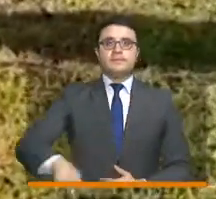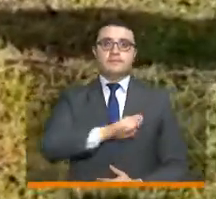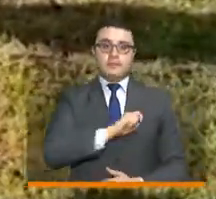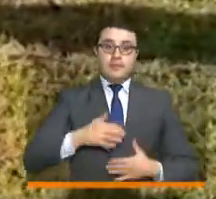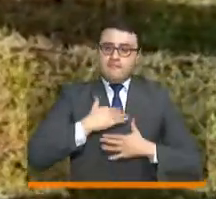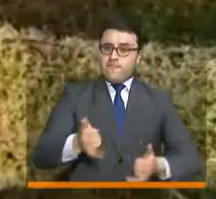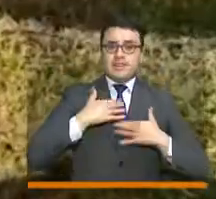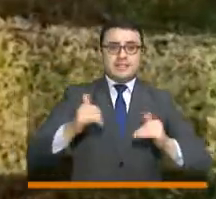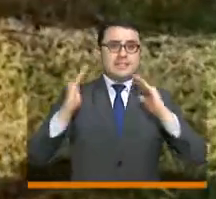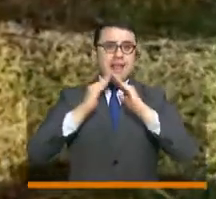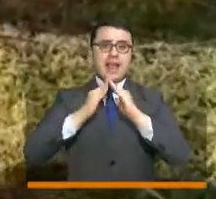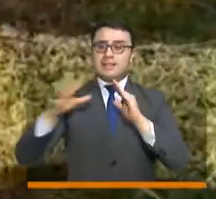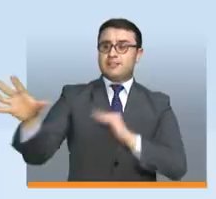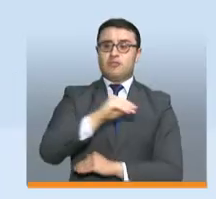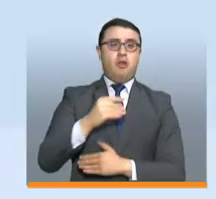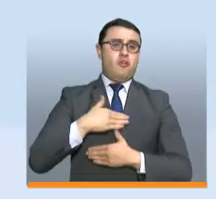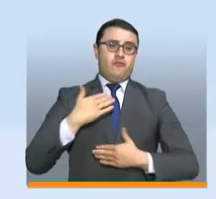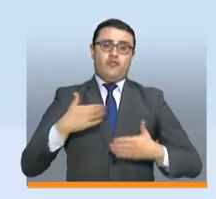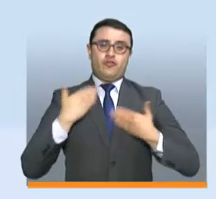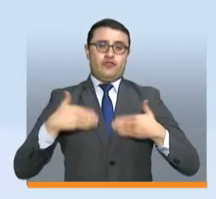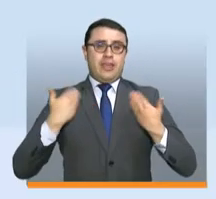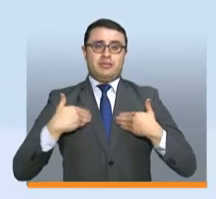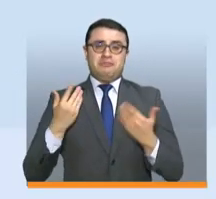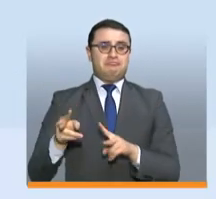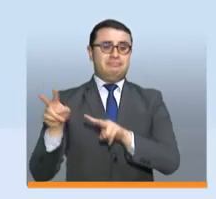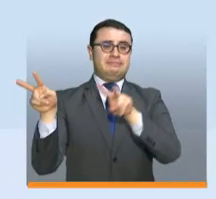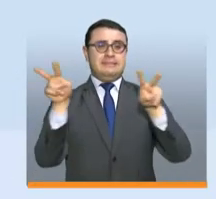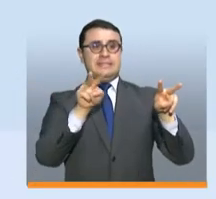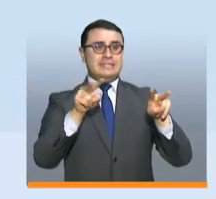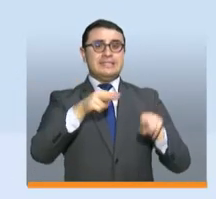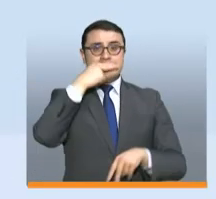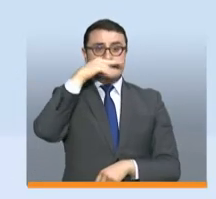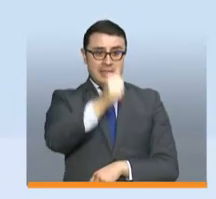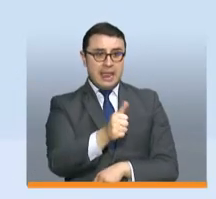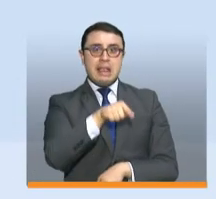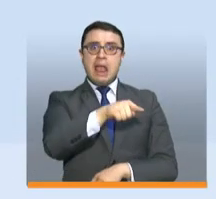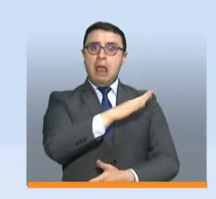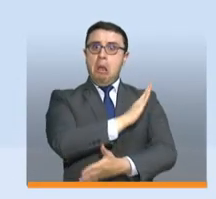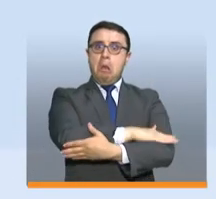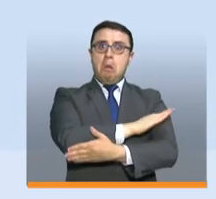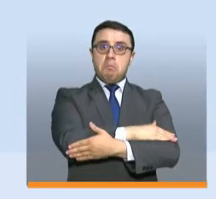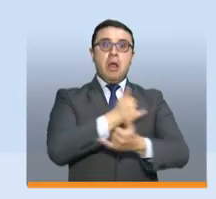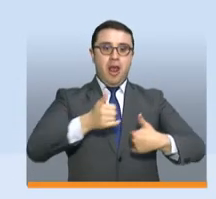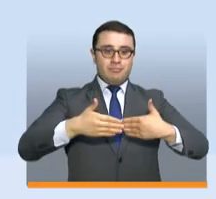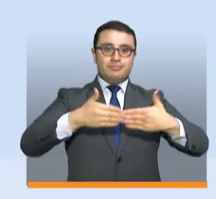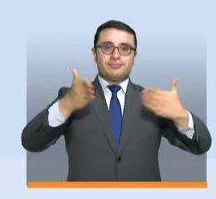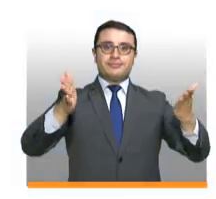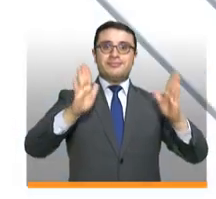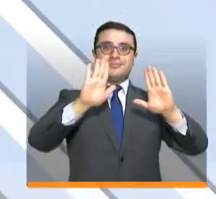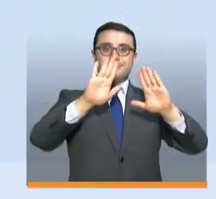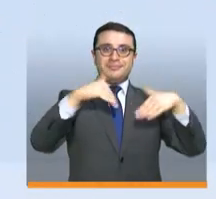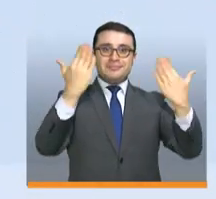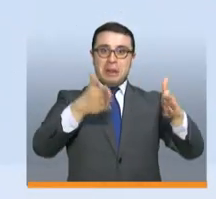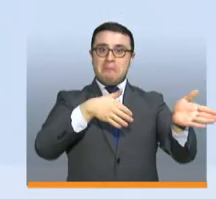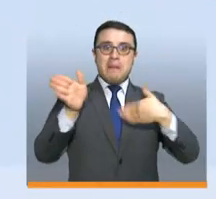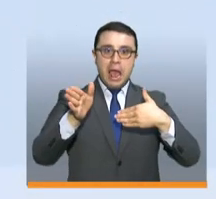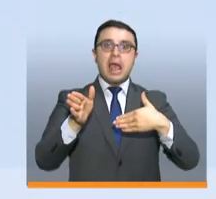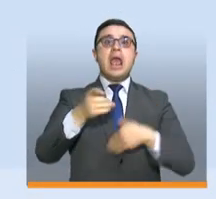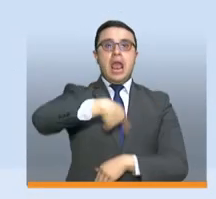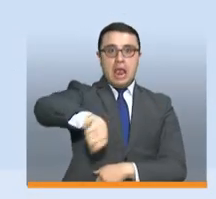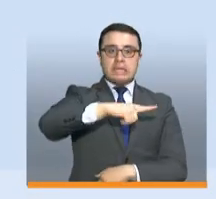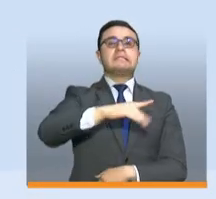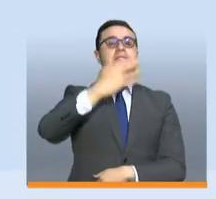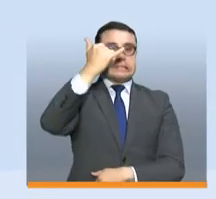casa estamos muy contentos al ver cómo Luciana se ha comportado con esta nueva reapertura del COFAMA. Ya sabe